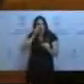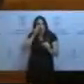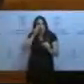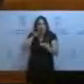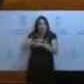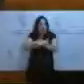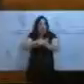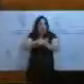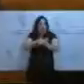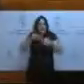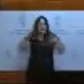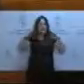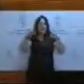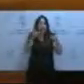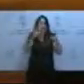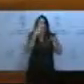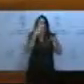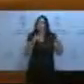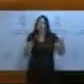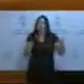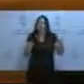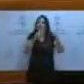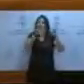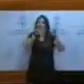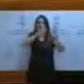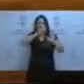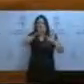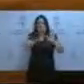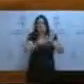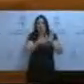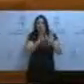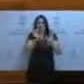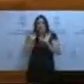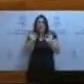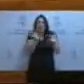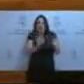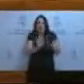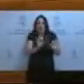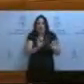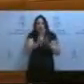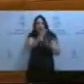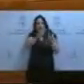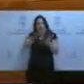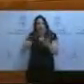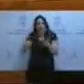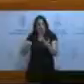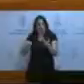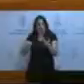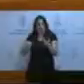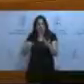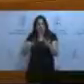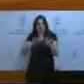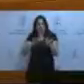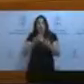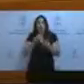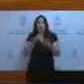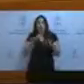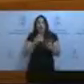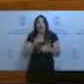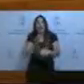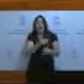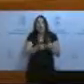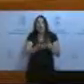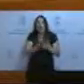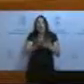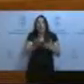en la visión del lobo en libertad absoluta, no en ese estado de semilibertad, y preparando y concienciando a toda la comarca. Y, de hecho, ¿cuál es el resultado? Que realmente es lo que deja